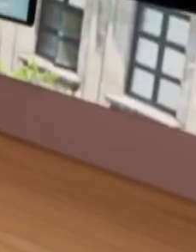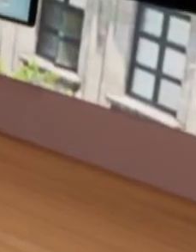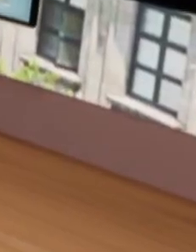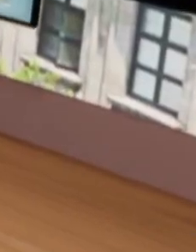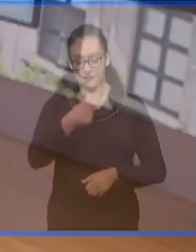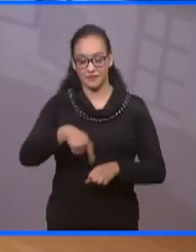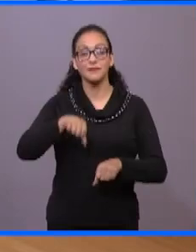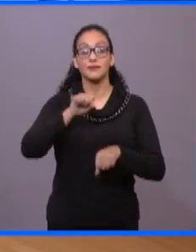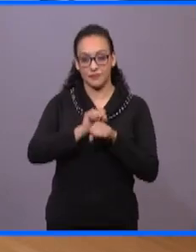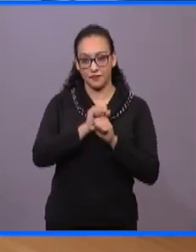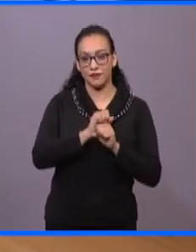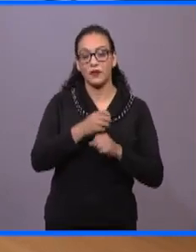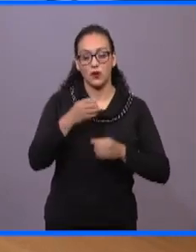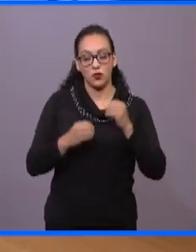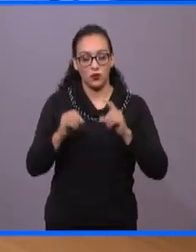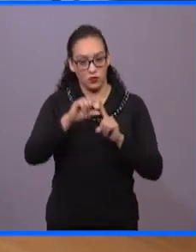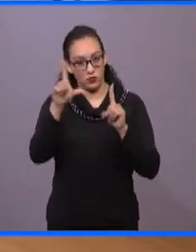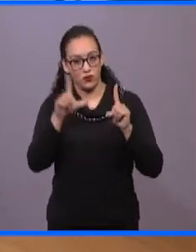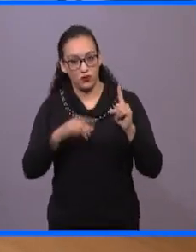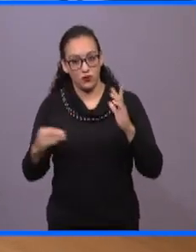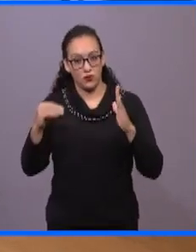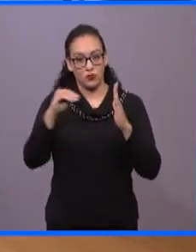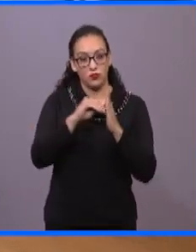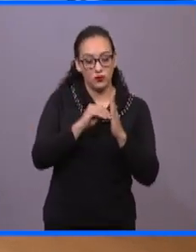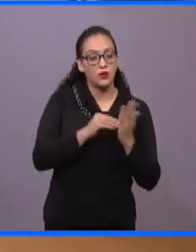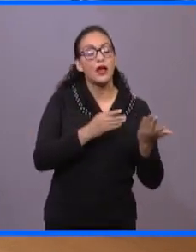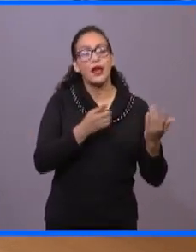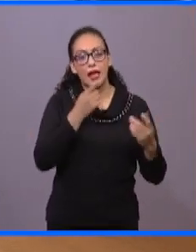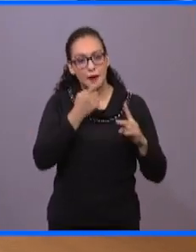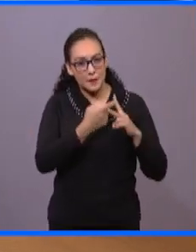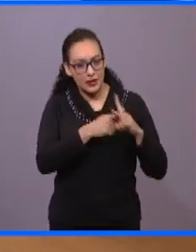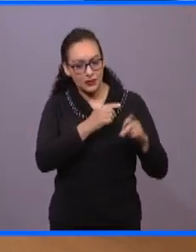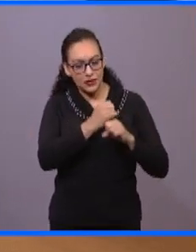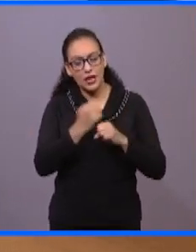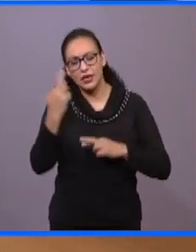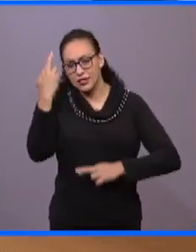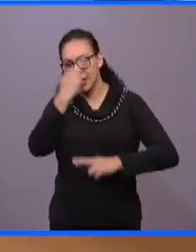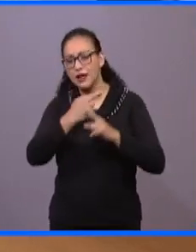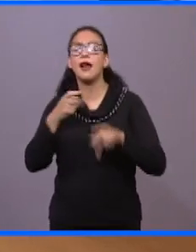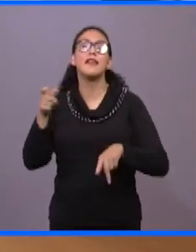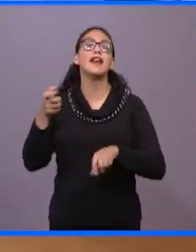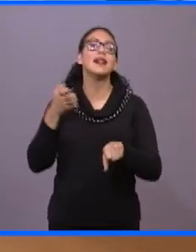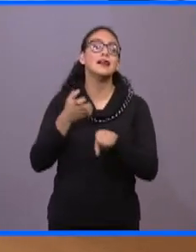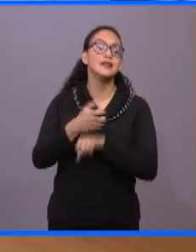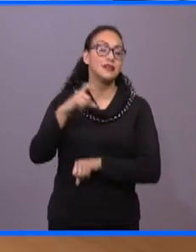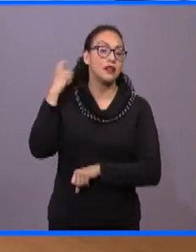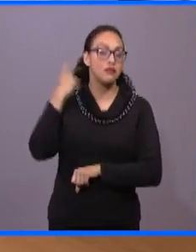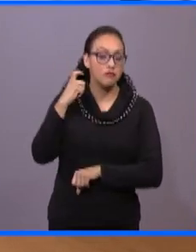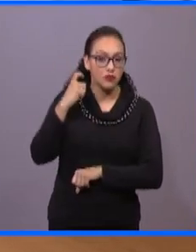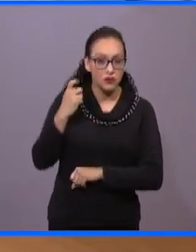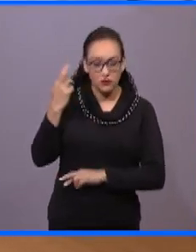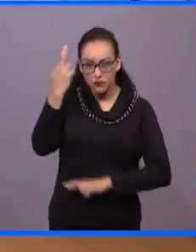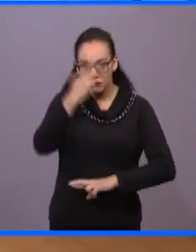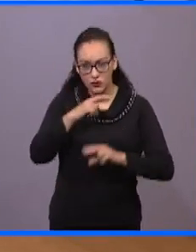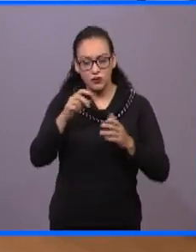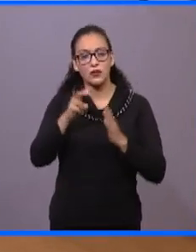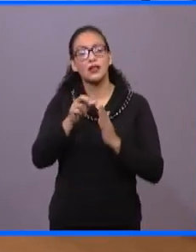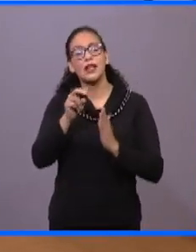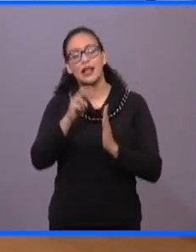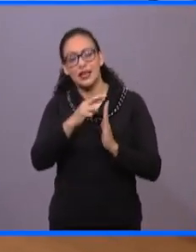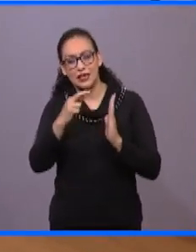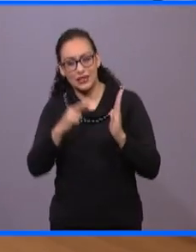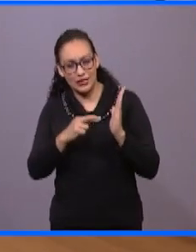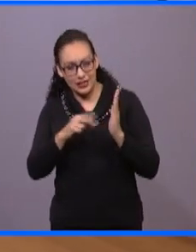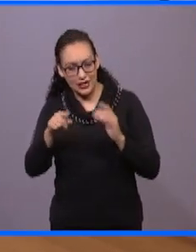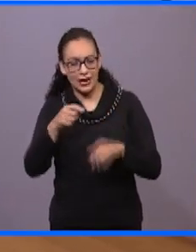Esta semana el Pleno de la Suprema Corte inició el estudio de impugnaciones al Código Penal de Querétaro y concluyó el análisis del Código Territorial